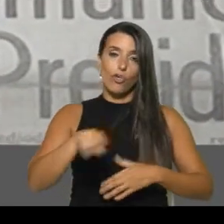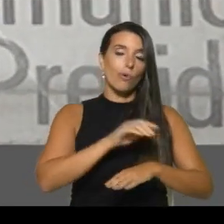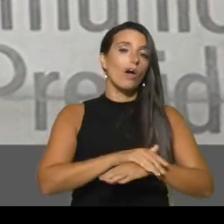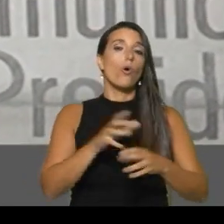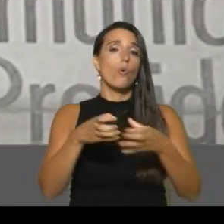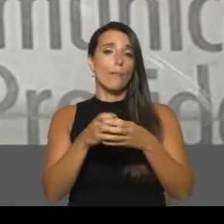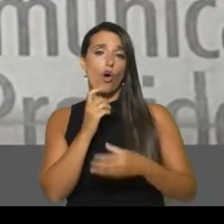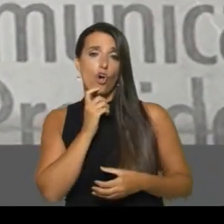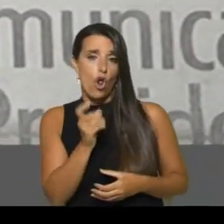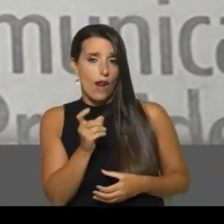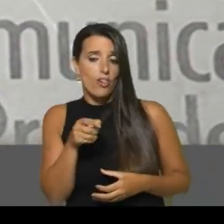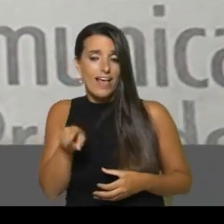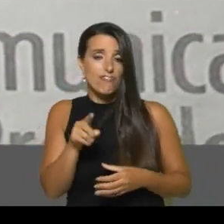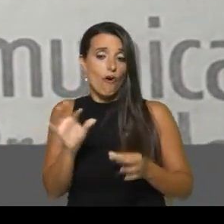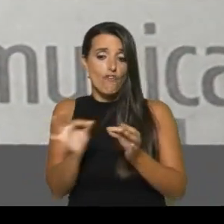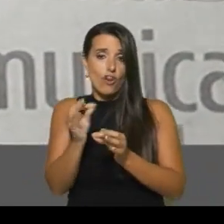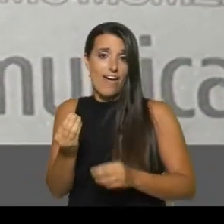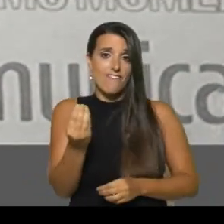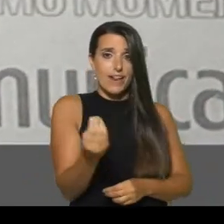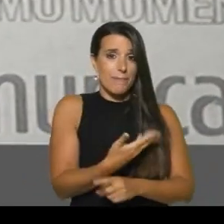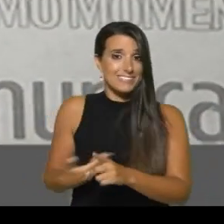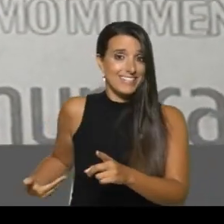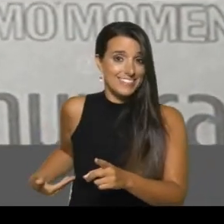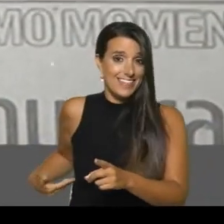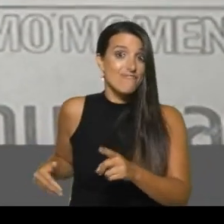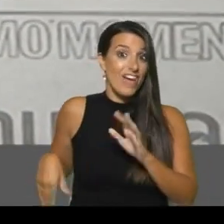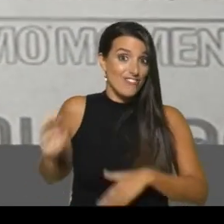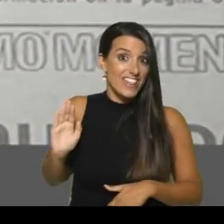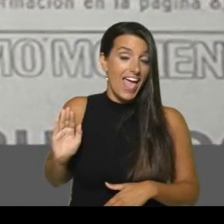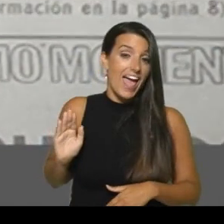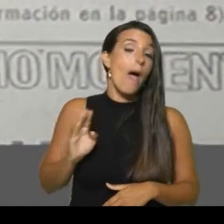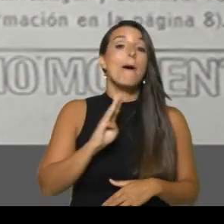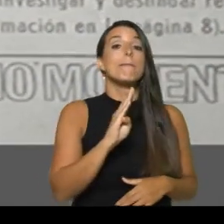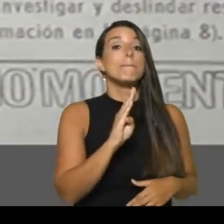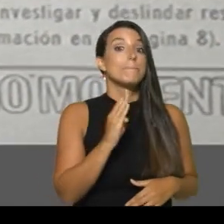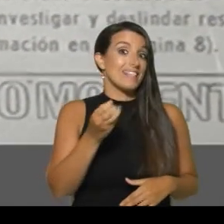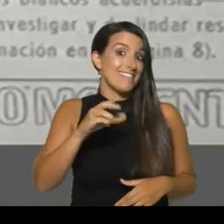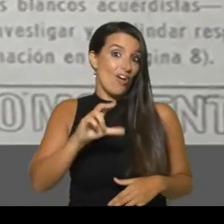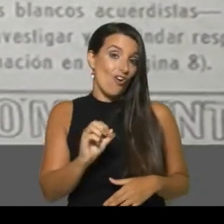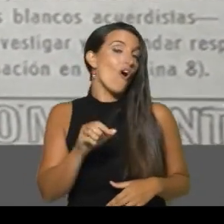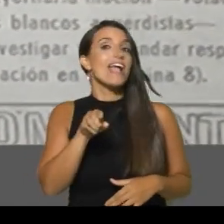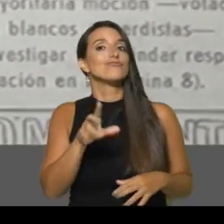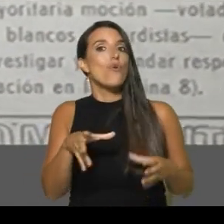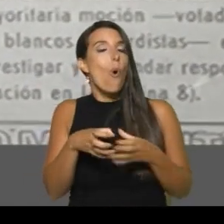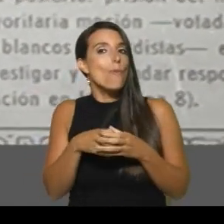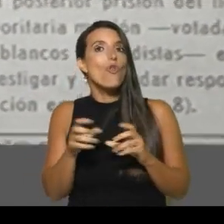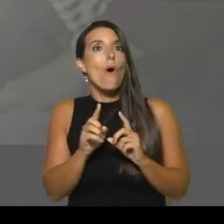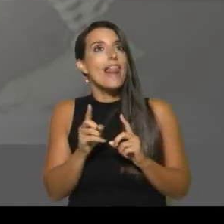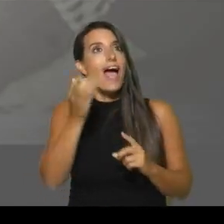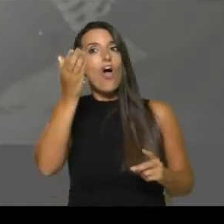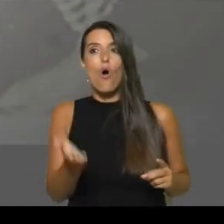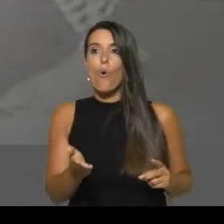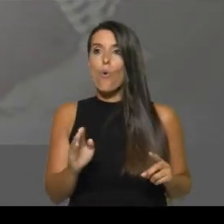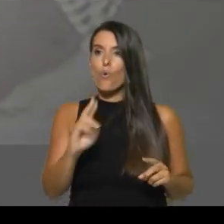de allá que había puesto abordaverri como presidente por lo menos la mayoría el pachequismo que era claramente él no era el hombre que